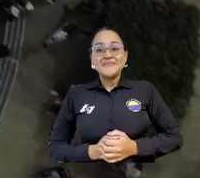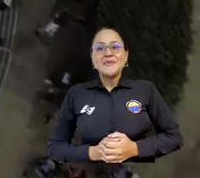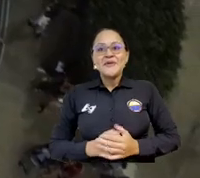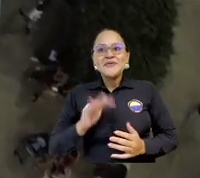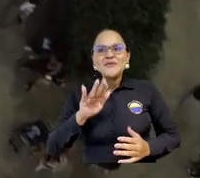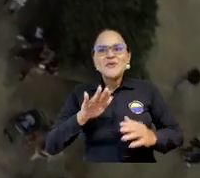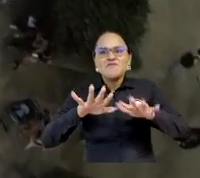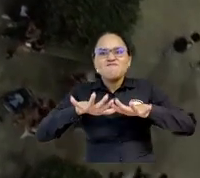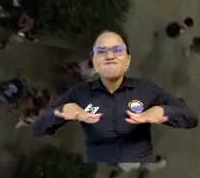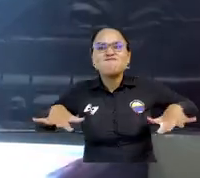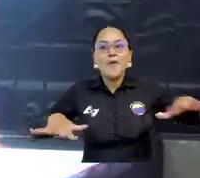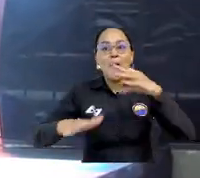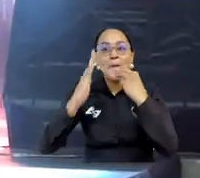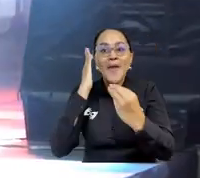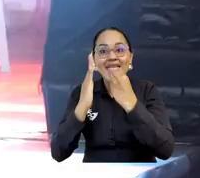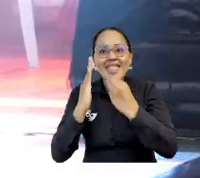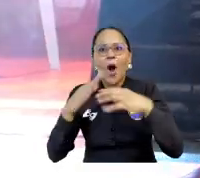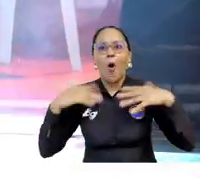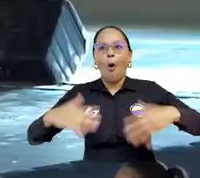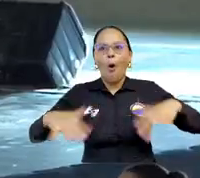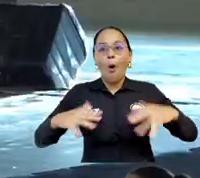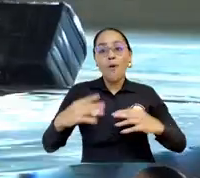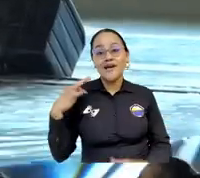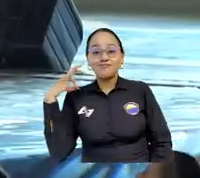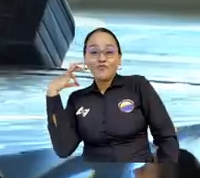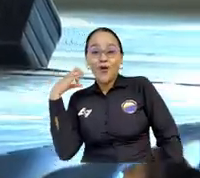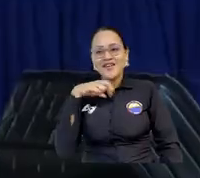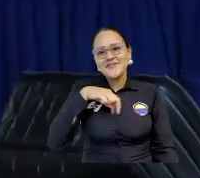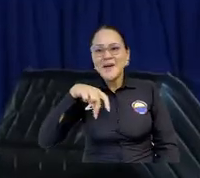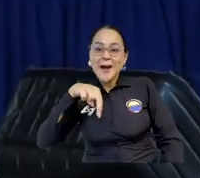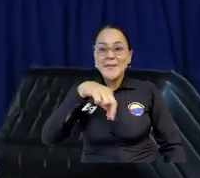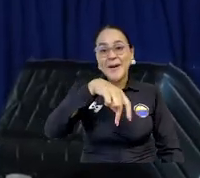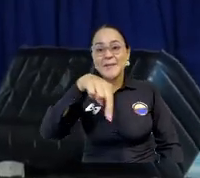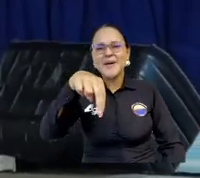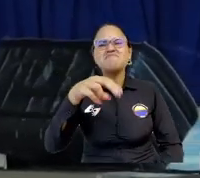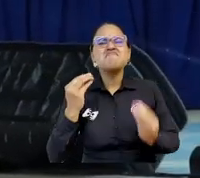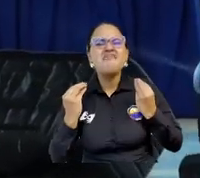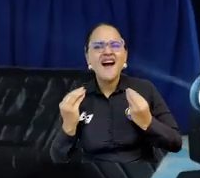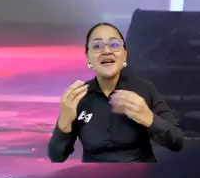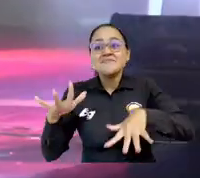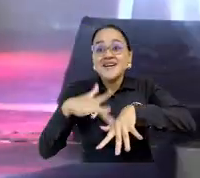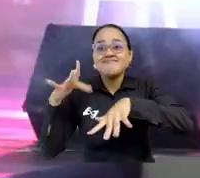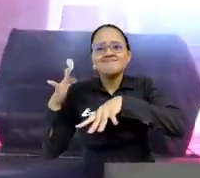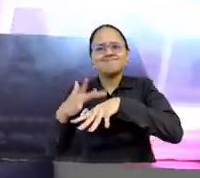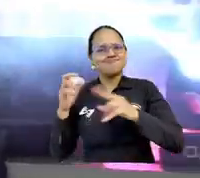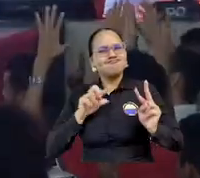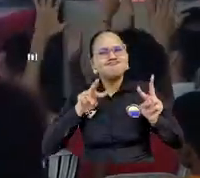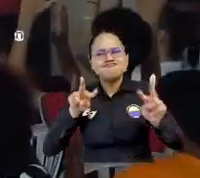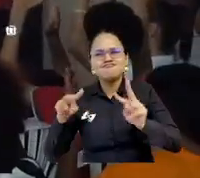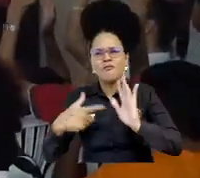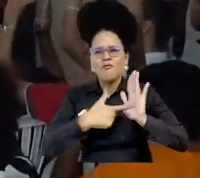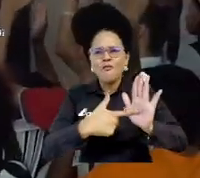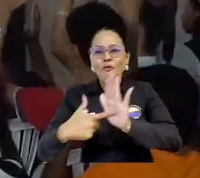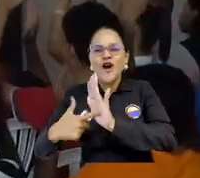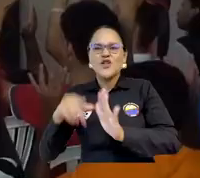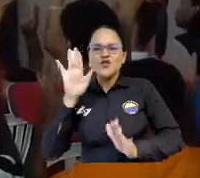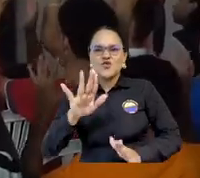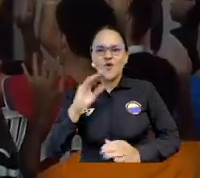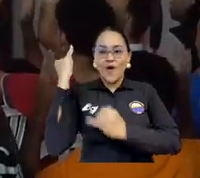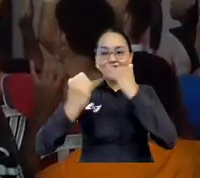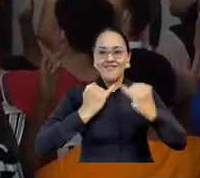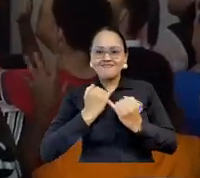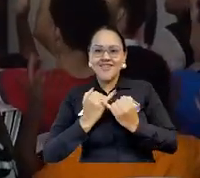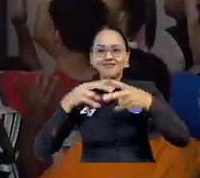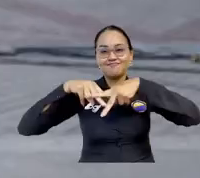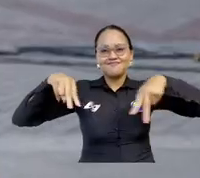El Teatrino de Bienestar Universitario se convirtió en una pasarela de moda para fomentar el reconocimiento y la visibilización a las temáticas de